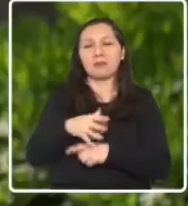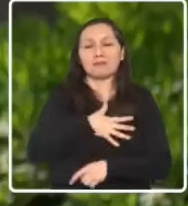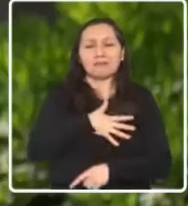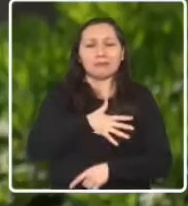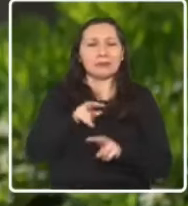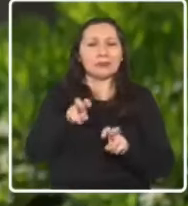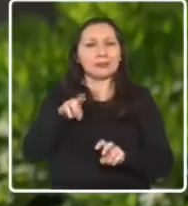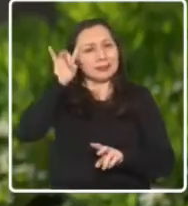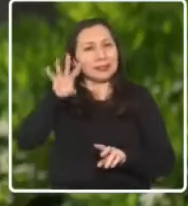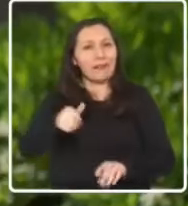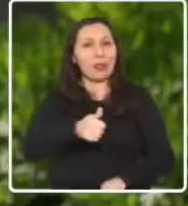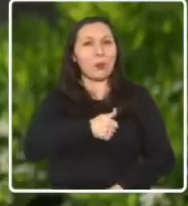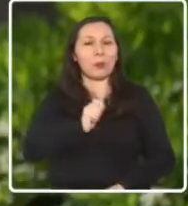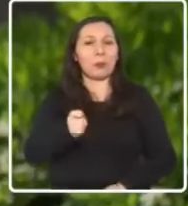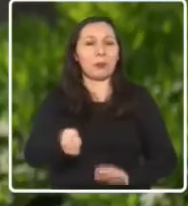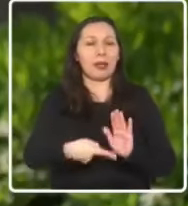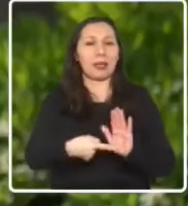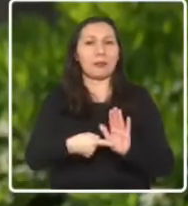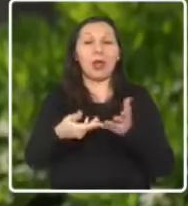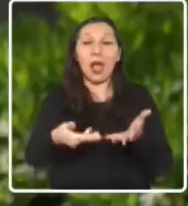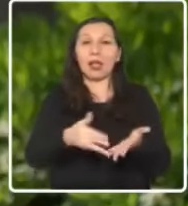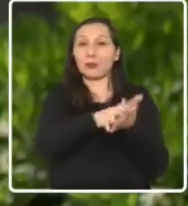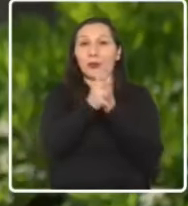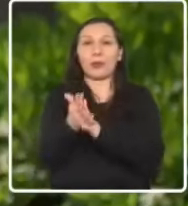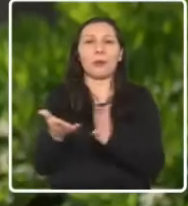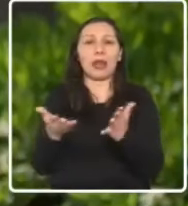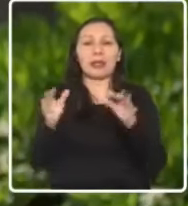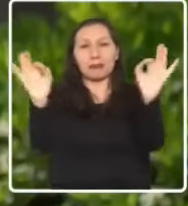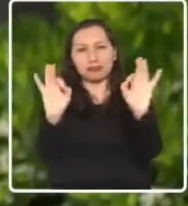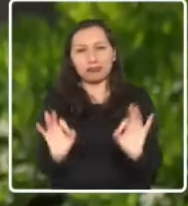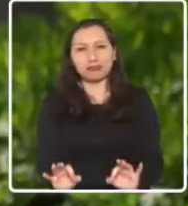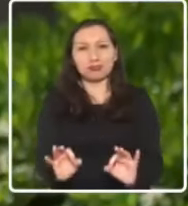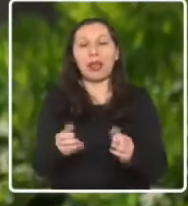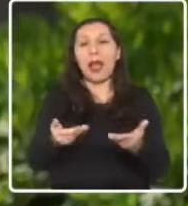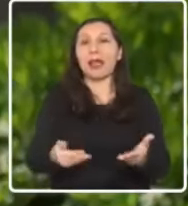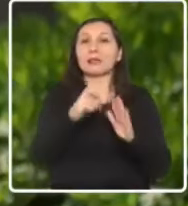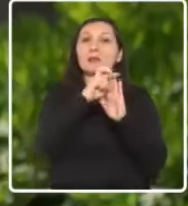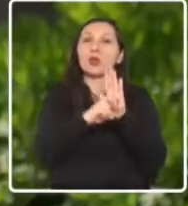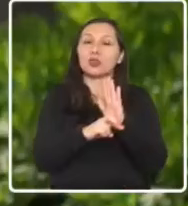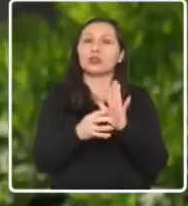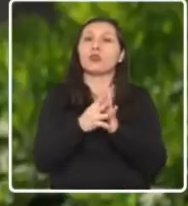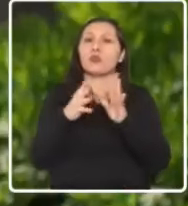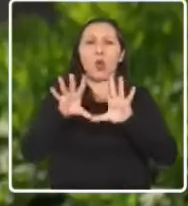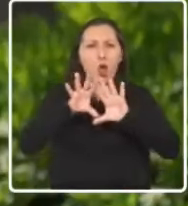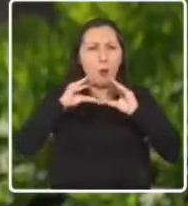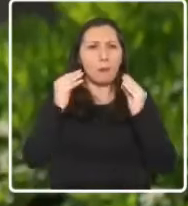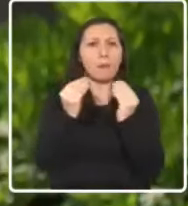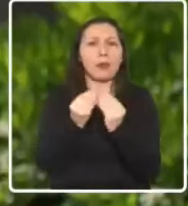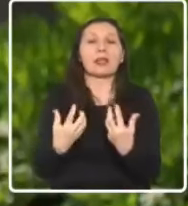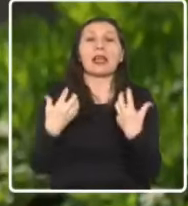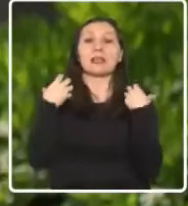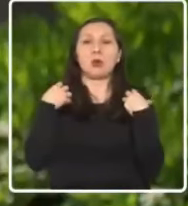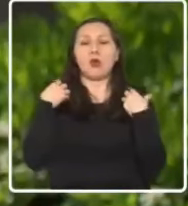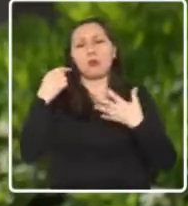apasiona, ¿cierto?, el cumplimiento tributario. Pero todo esto es para, en el fondo, para ilustrar que este es un proyecto que es muy completo, que se hace cargo de